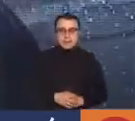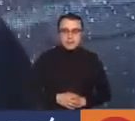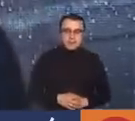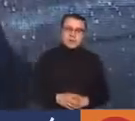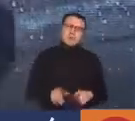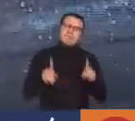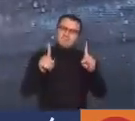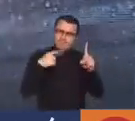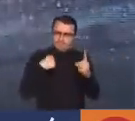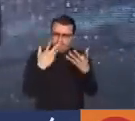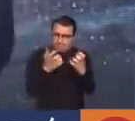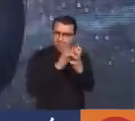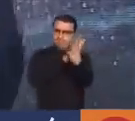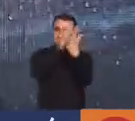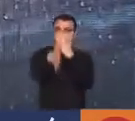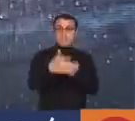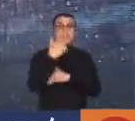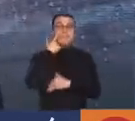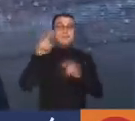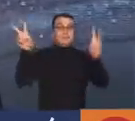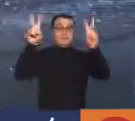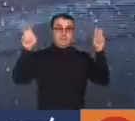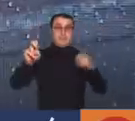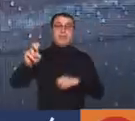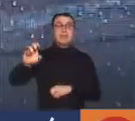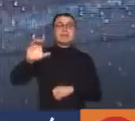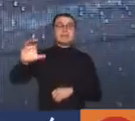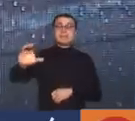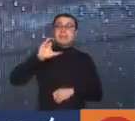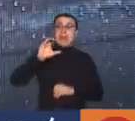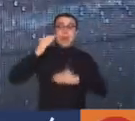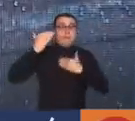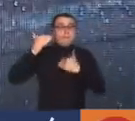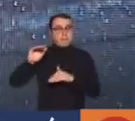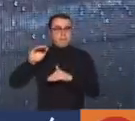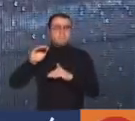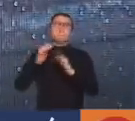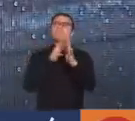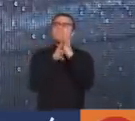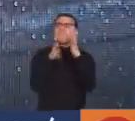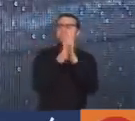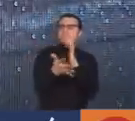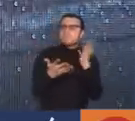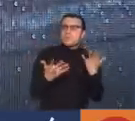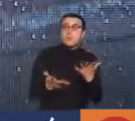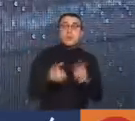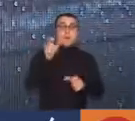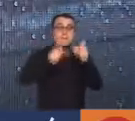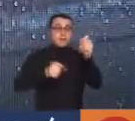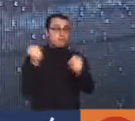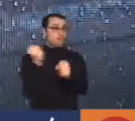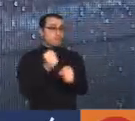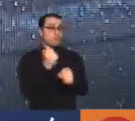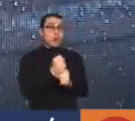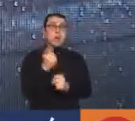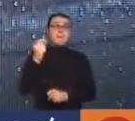ese tema, digamos, cuando uno habla del salario mínimo, resulta que la mayoría de la gente gana menos que el salario